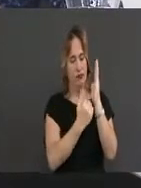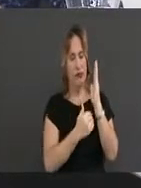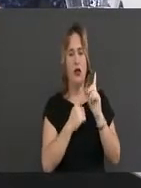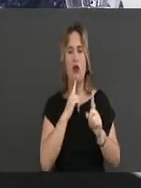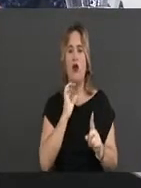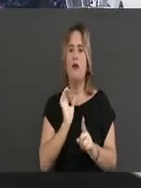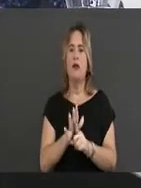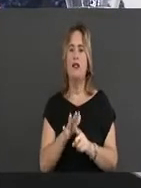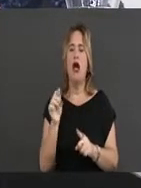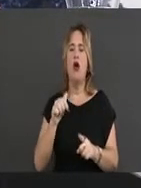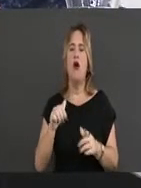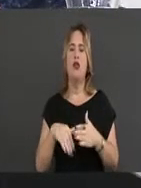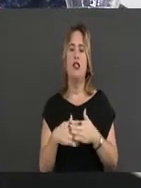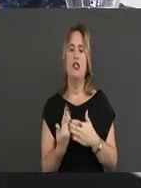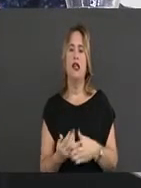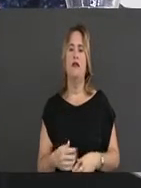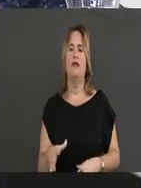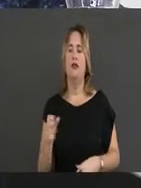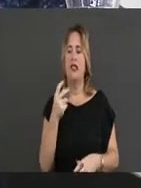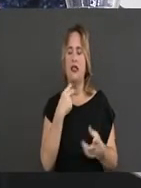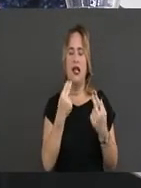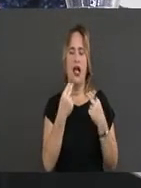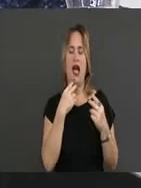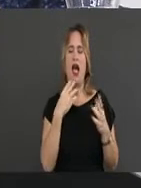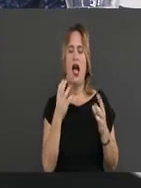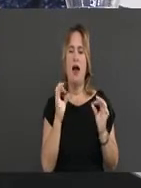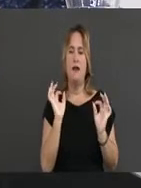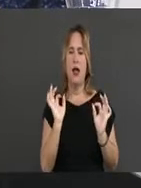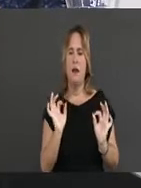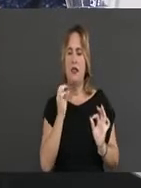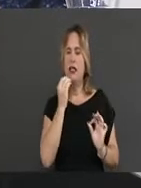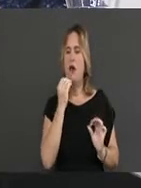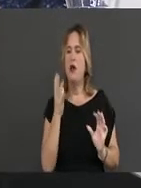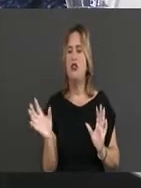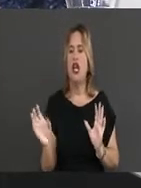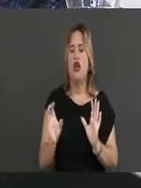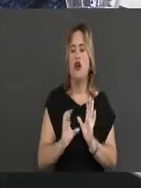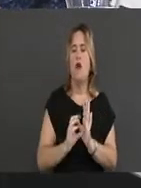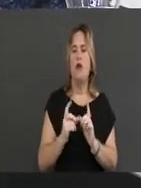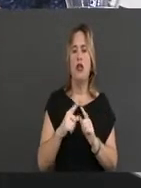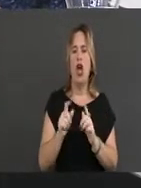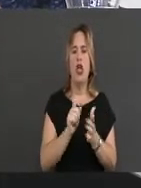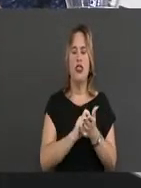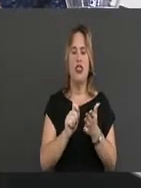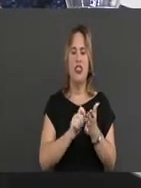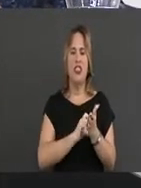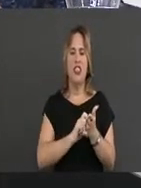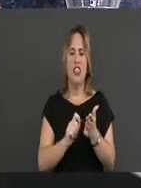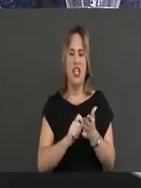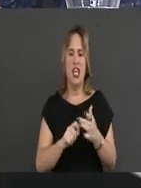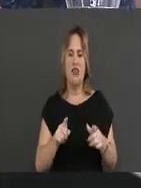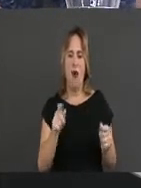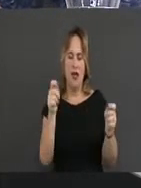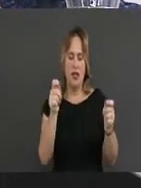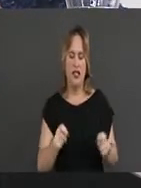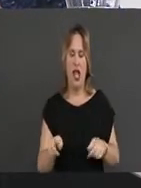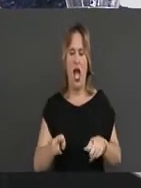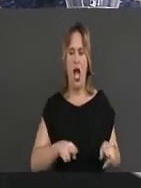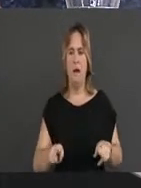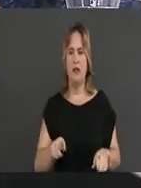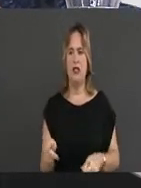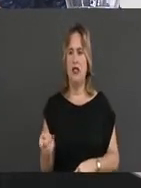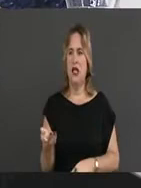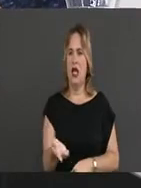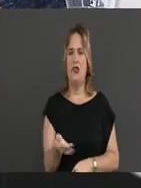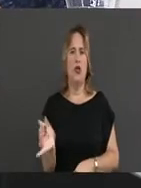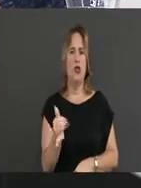prestar servicio en el día de hoy. Nuestros televidentes hablan y seguidores de la posibilidad de incorporar bodegas y exigir a los administradores, bodegueros que están